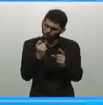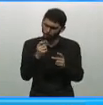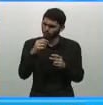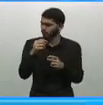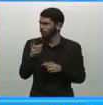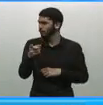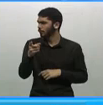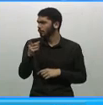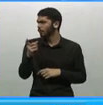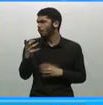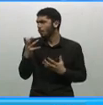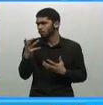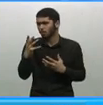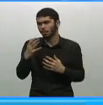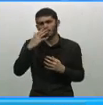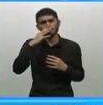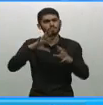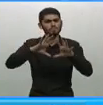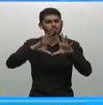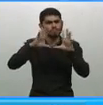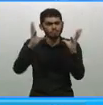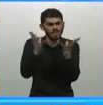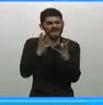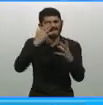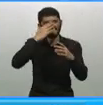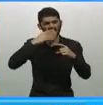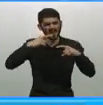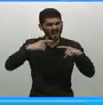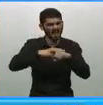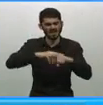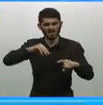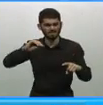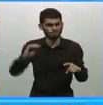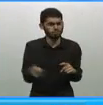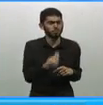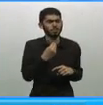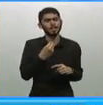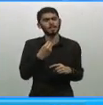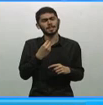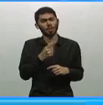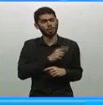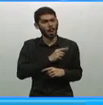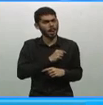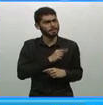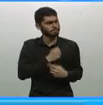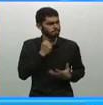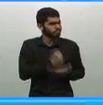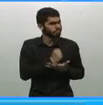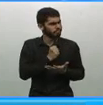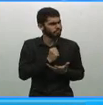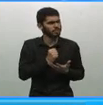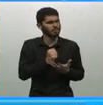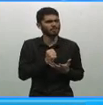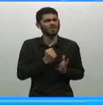el dolor de perder una final de un mundial solamente se saca ganando un mundial pero pienso en